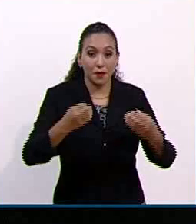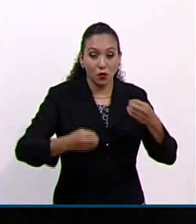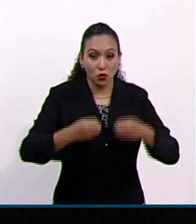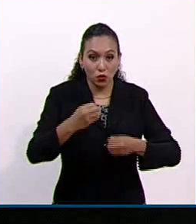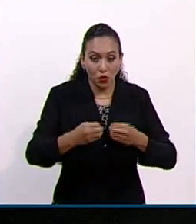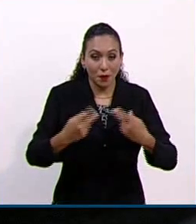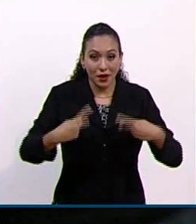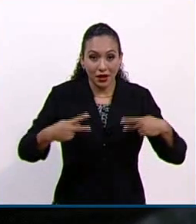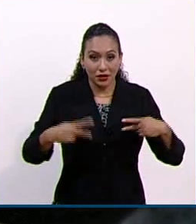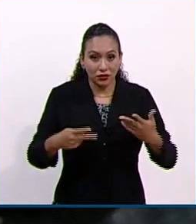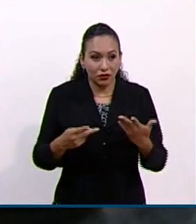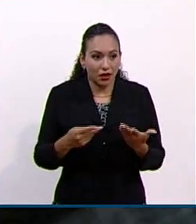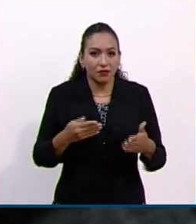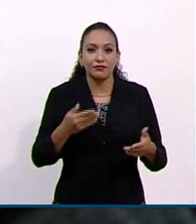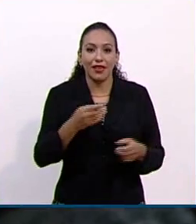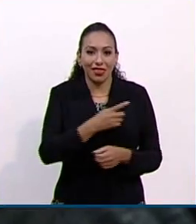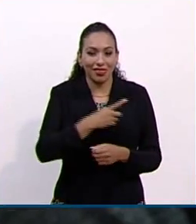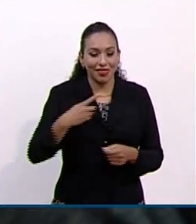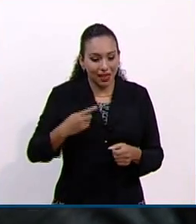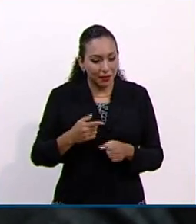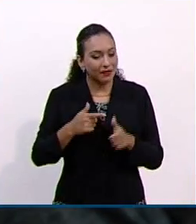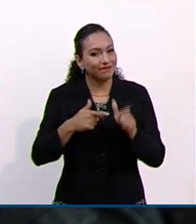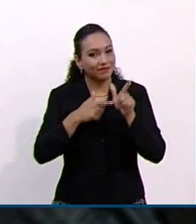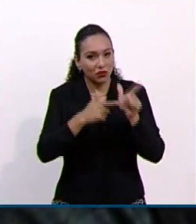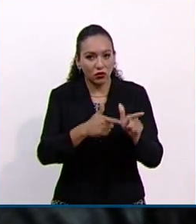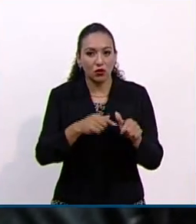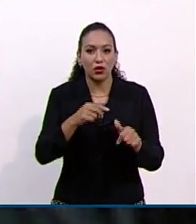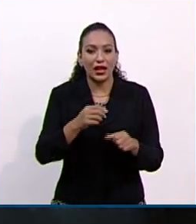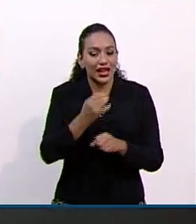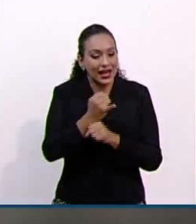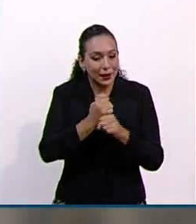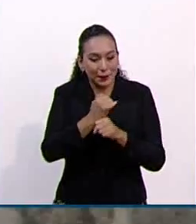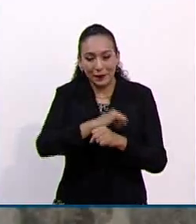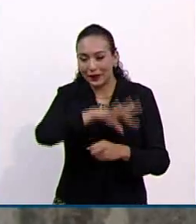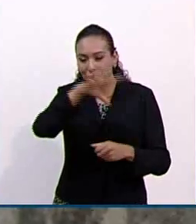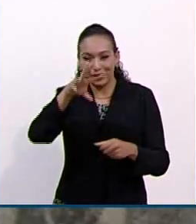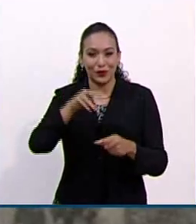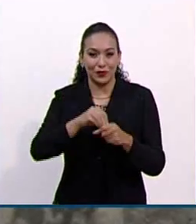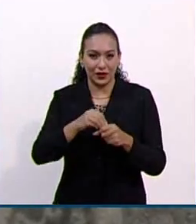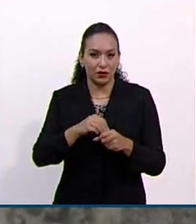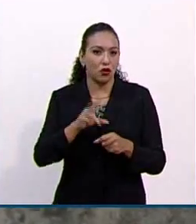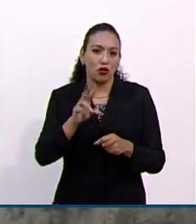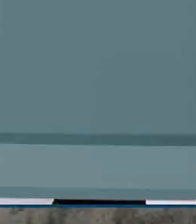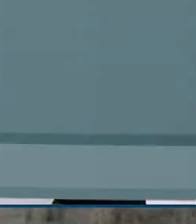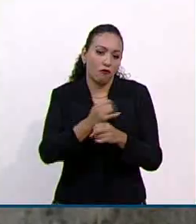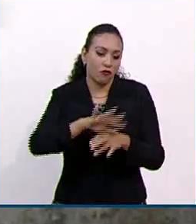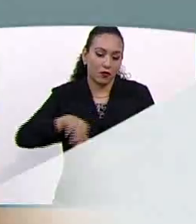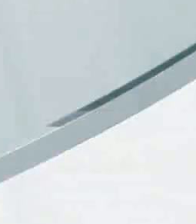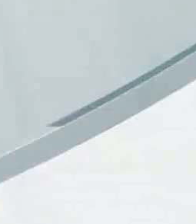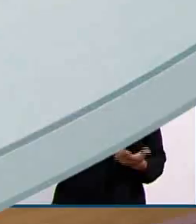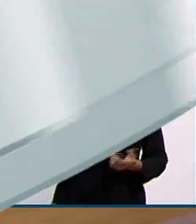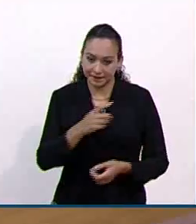víctimas, lo que no cesará hasta que no se lleve a cabo la investigación respectiva.